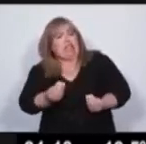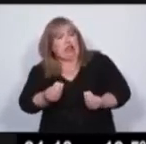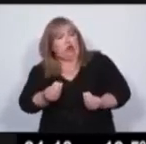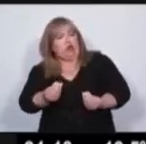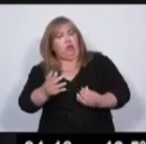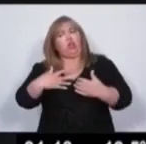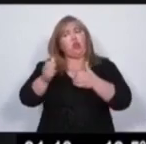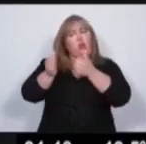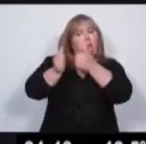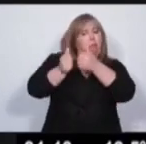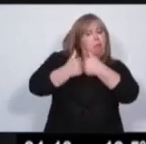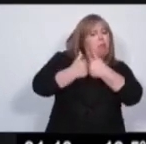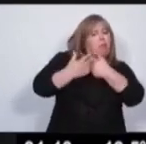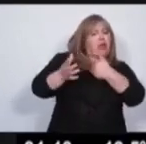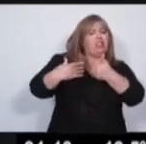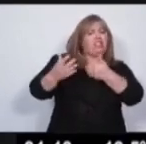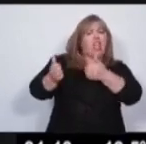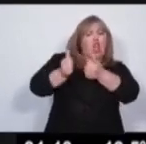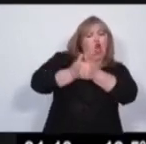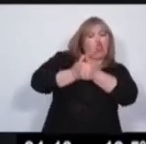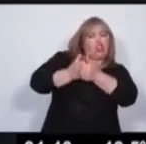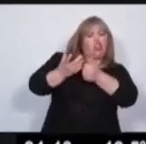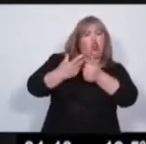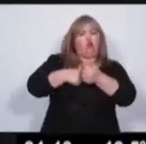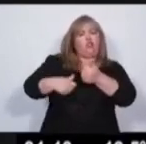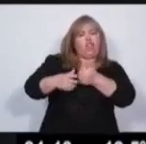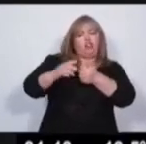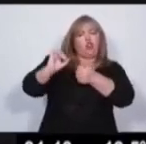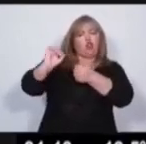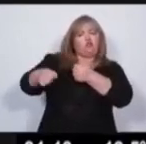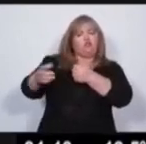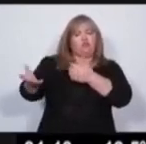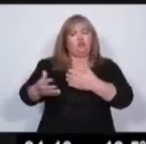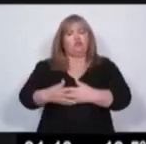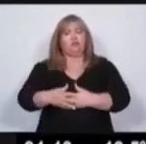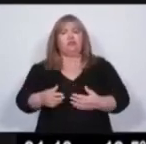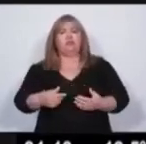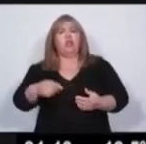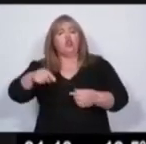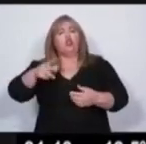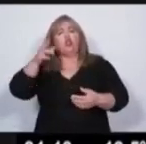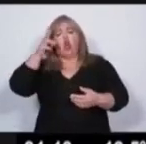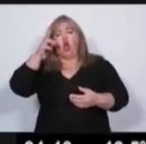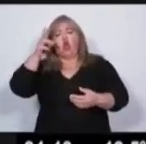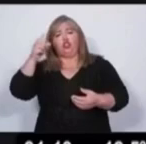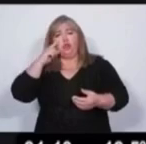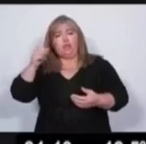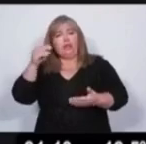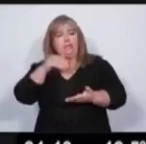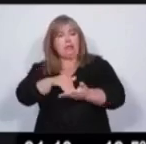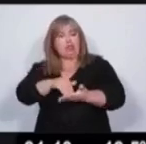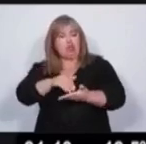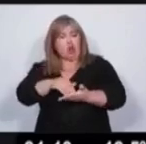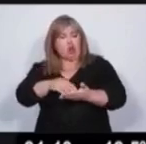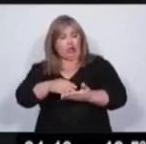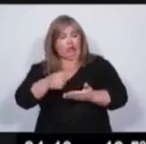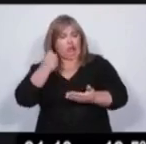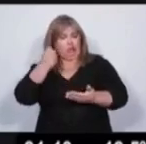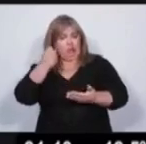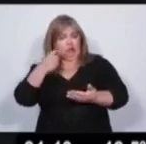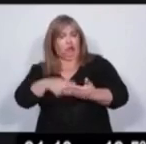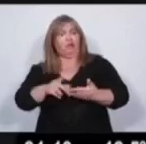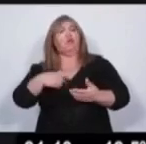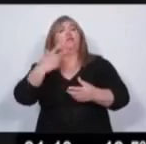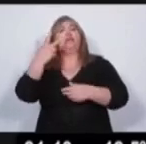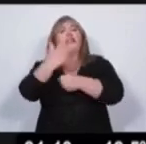tiene que ver con la recuperación por supuesto de la infraestructura vamos a invertir ocho mil millones de pesos en el primer trimestre del año próximo